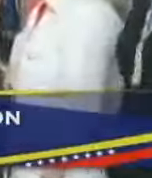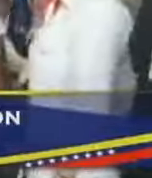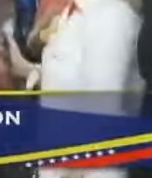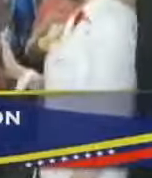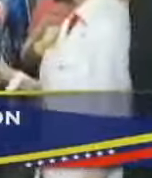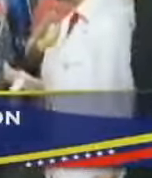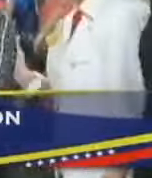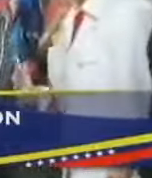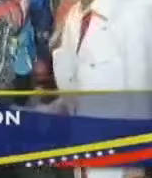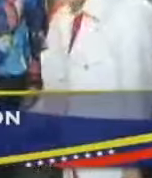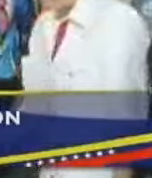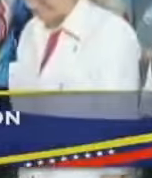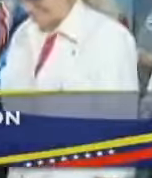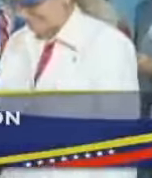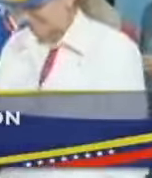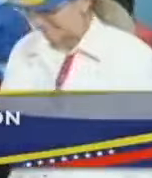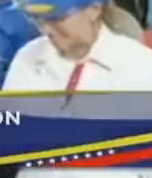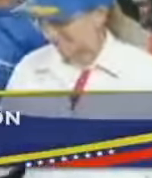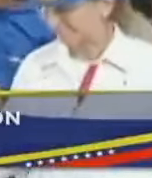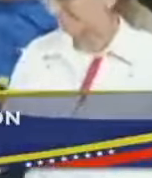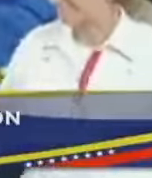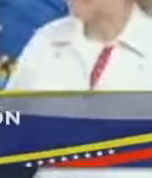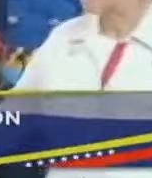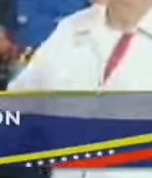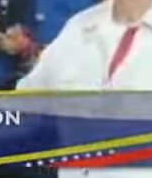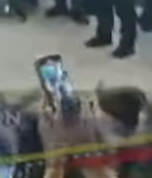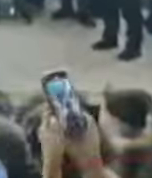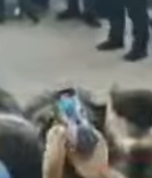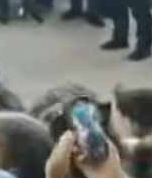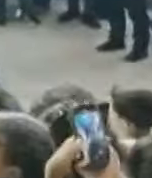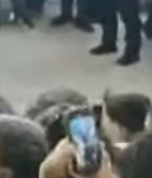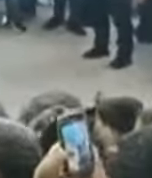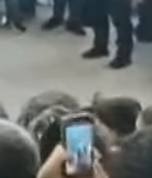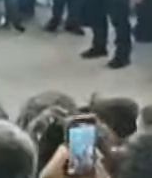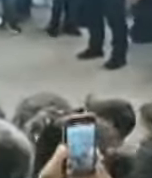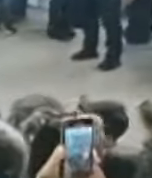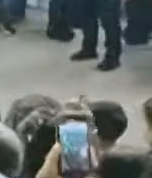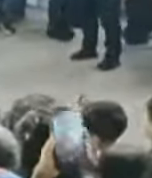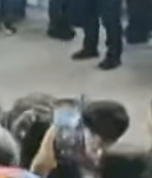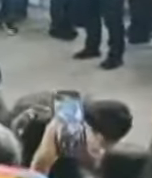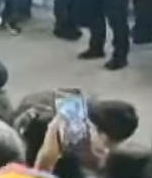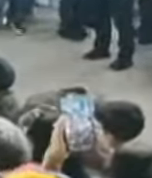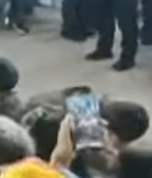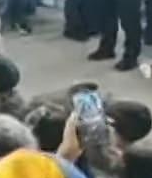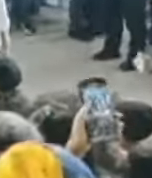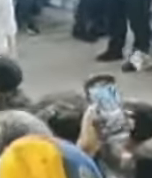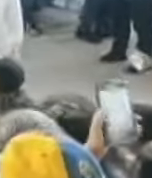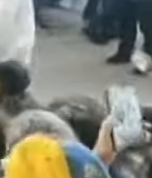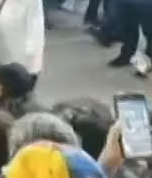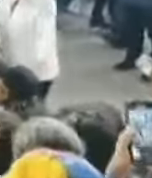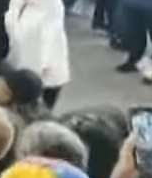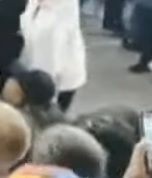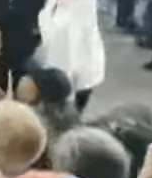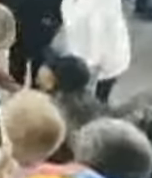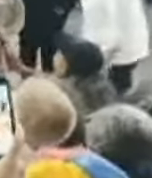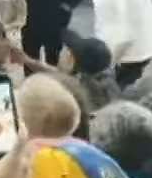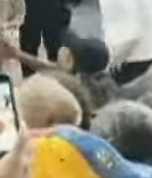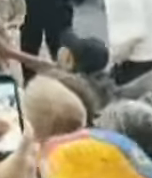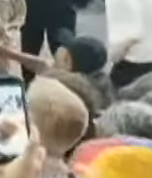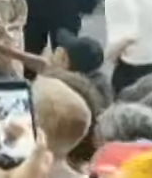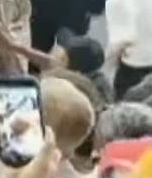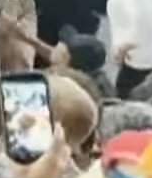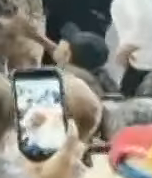Bueno, presidente, en primer lugar, darle gracias por la entrega que en el día de hoy usted está haciendo de